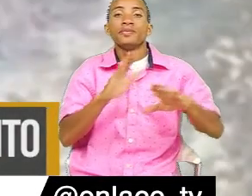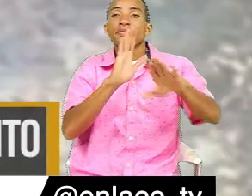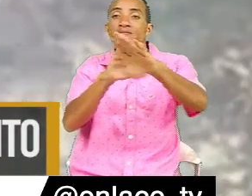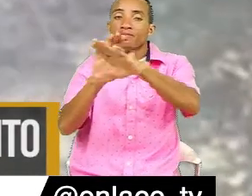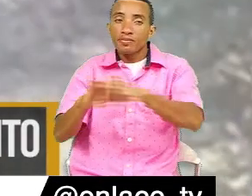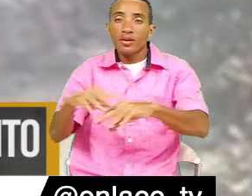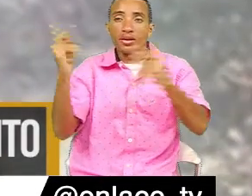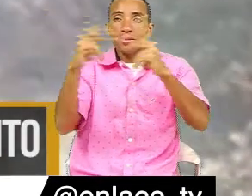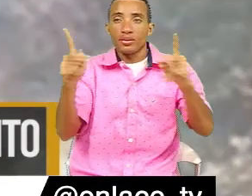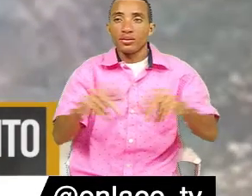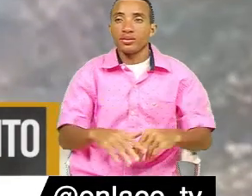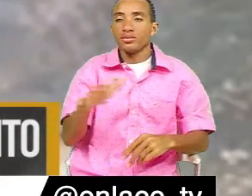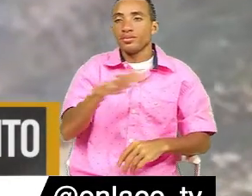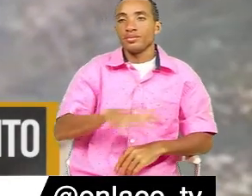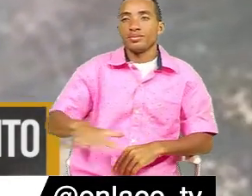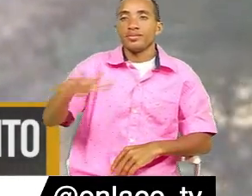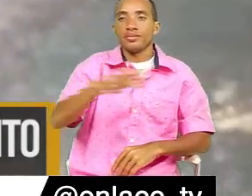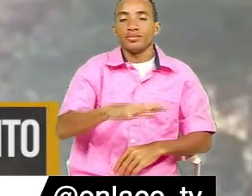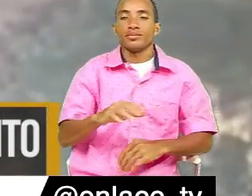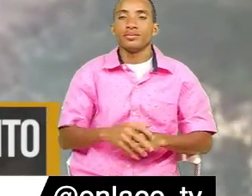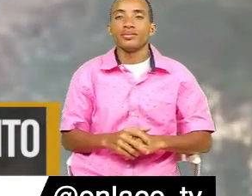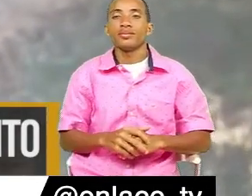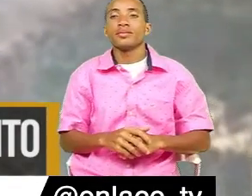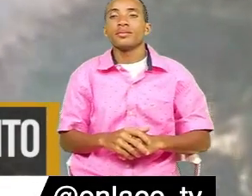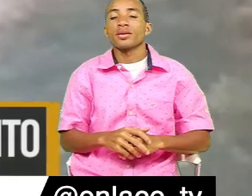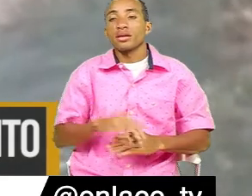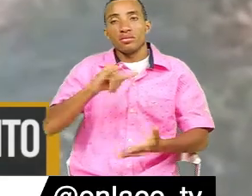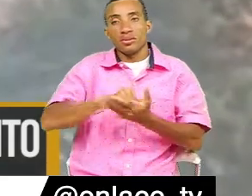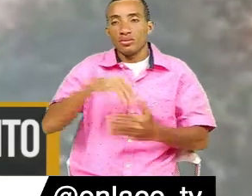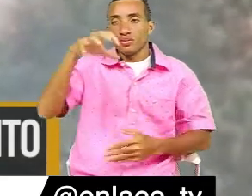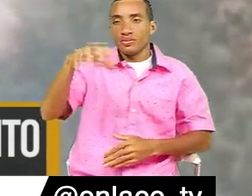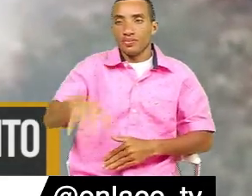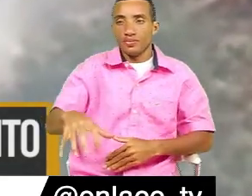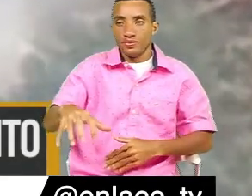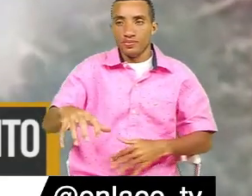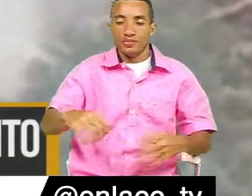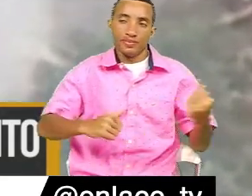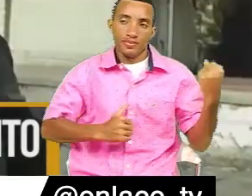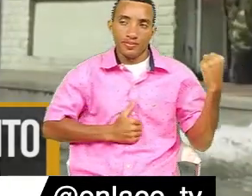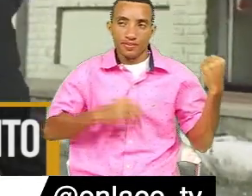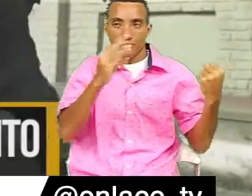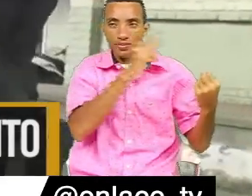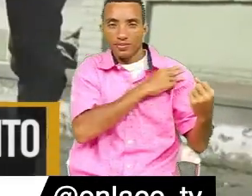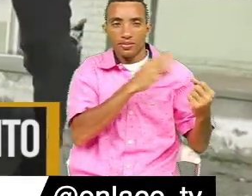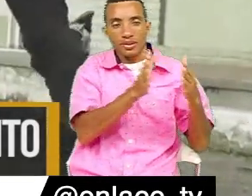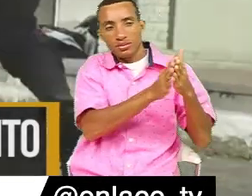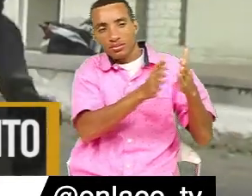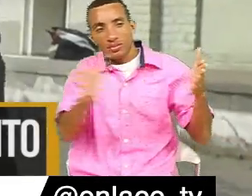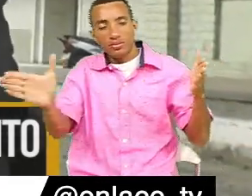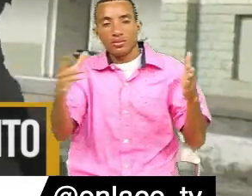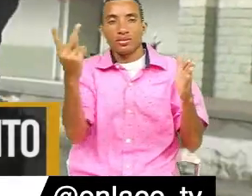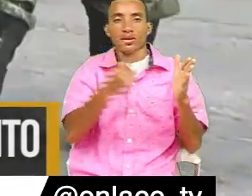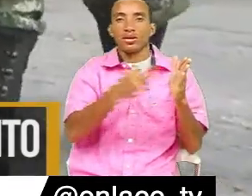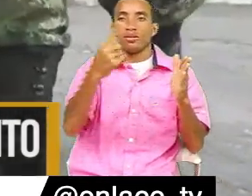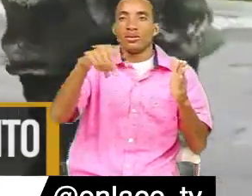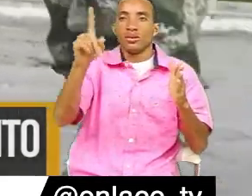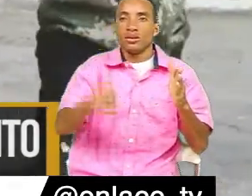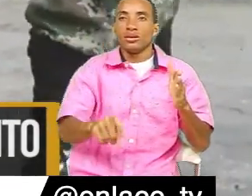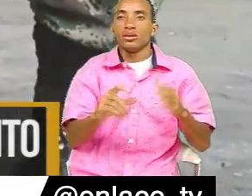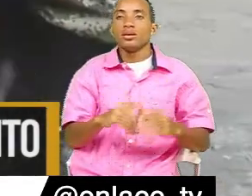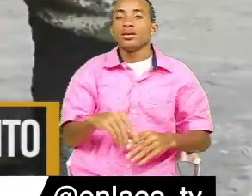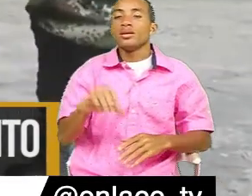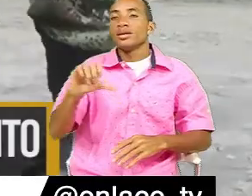de esta zona del territorio nacional. Asimismo, la Quinta Brigada del Ejército, dentro del balance de 2016, asegura que 10 integrantes de grupos al margen de la